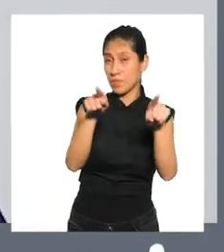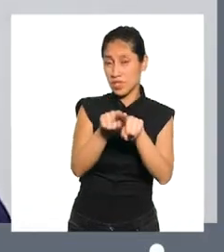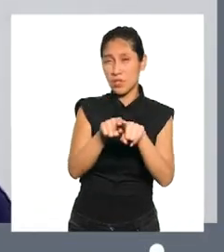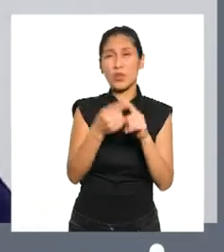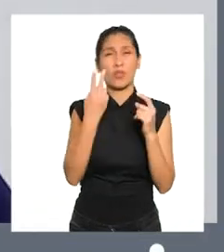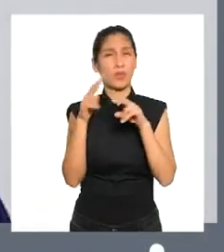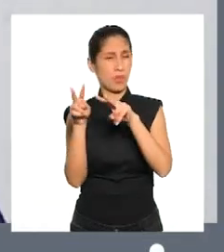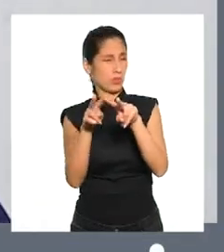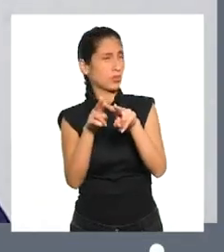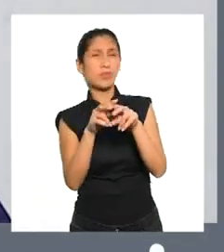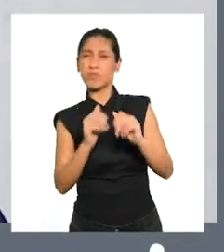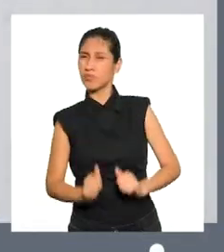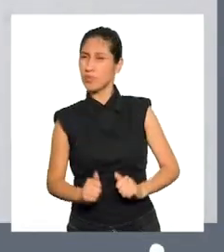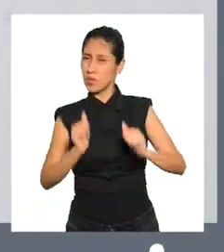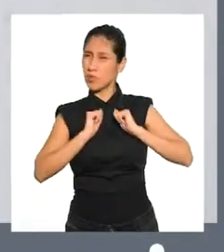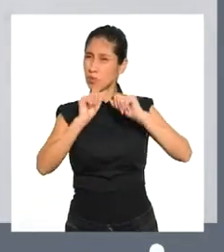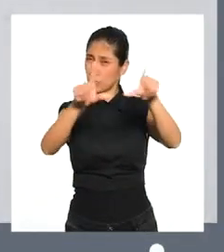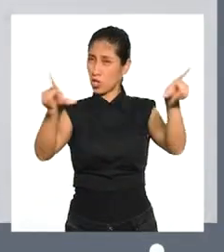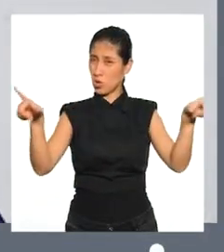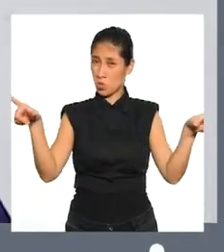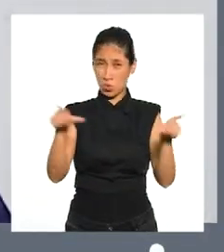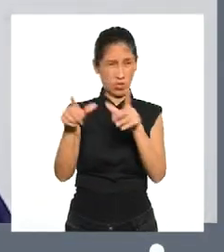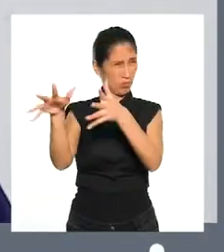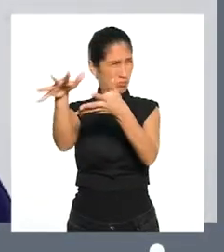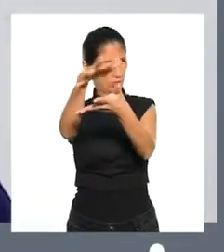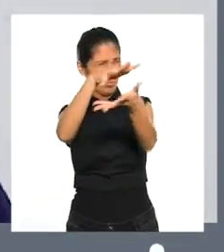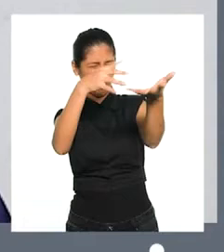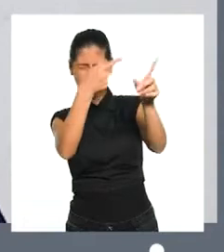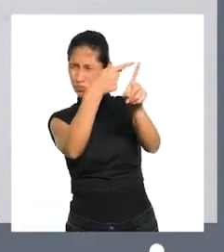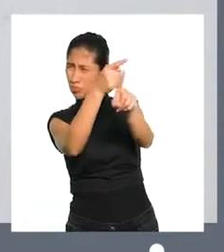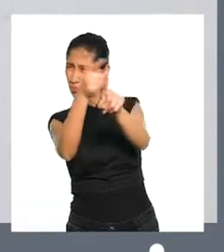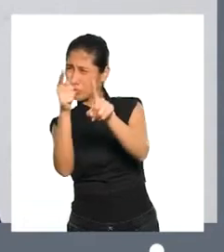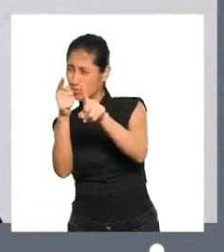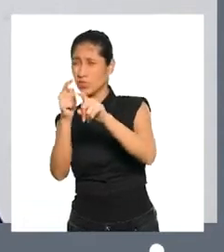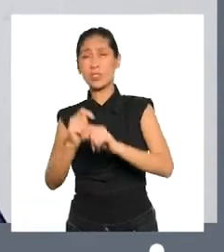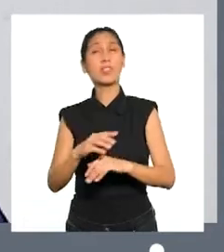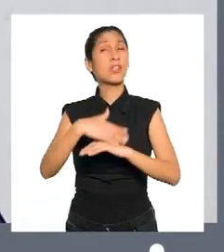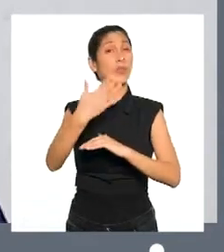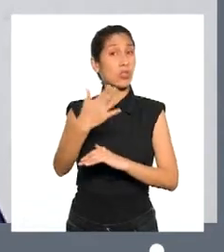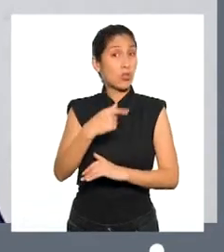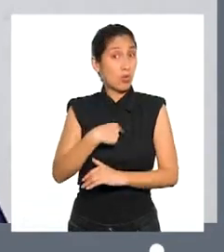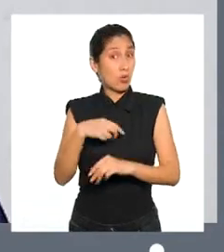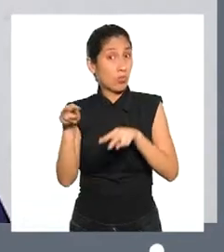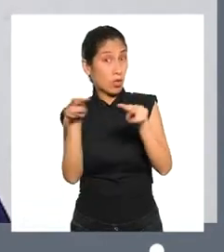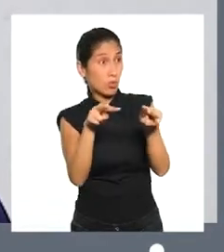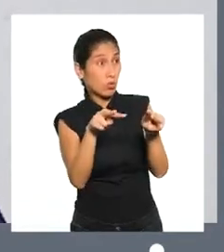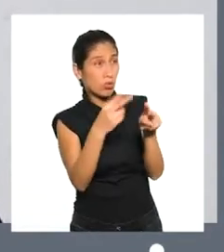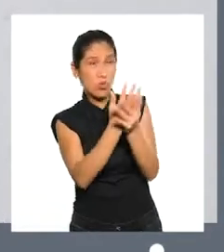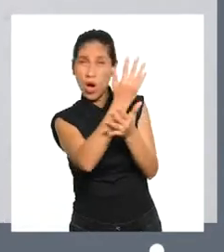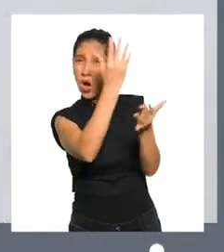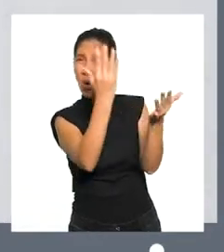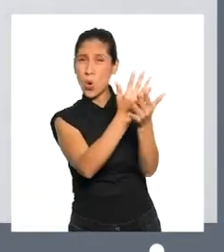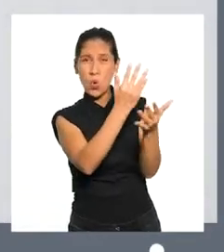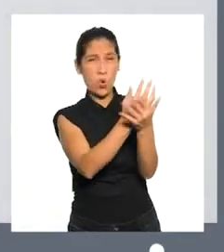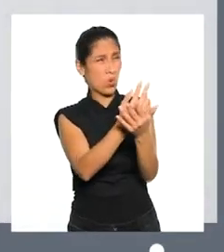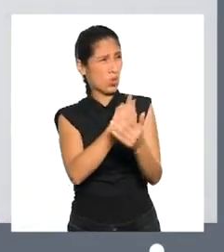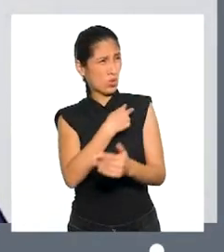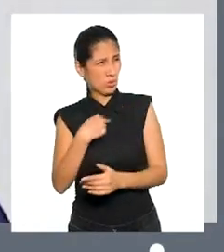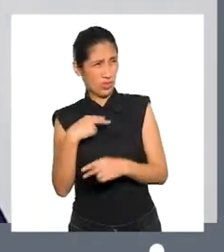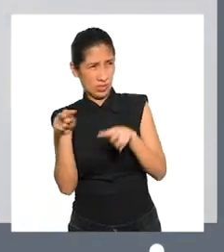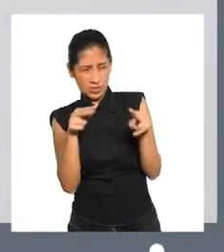ambiente así, puede afectarnos de dos maneras. Número 1, desarrollar un miedo y temor al haber estado ahí tantos